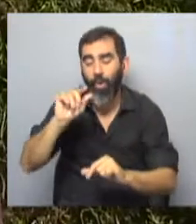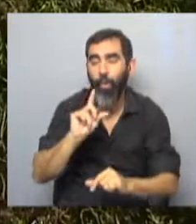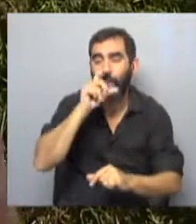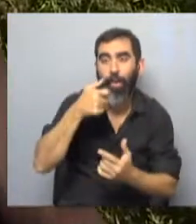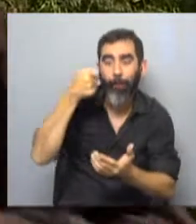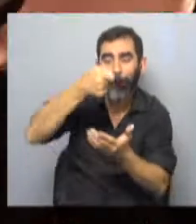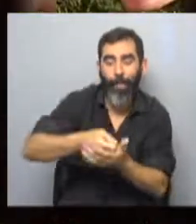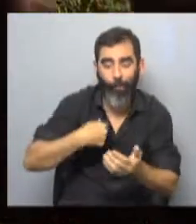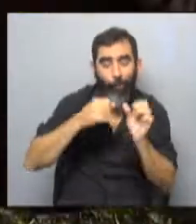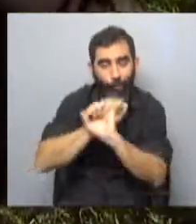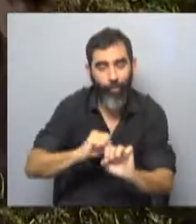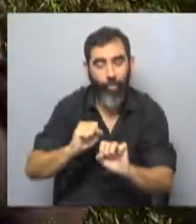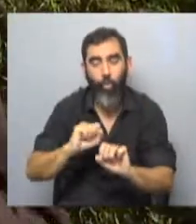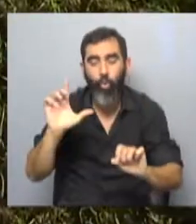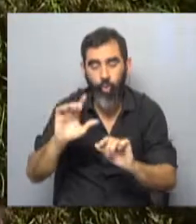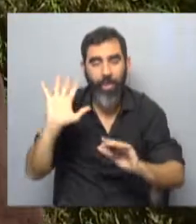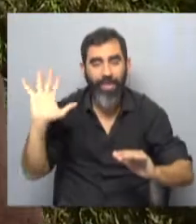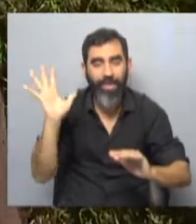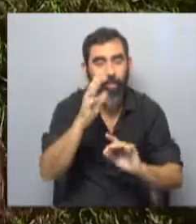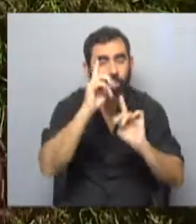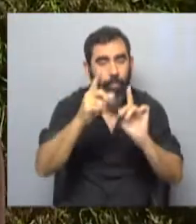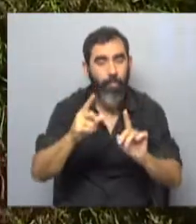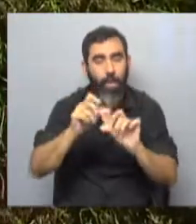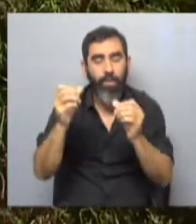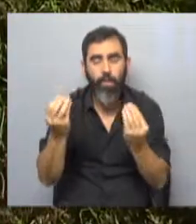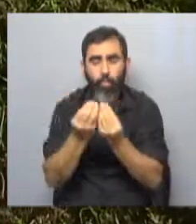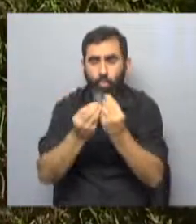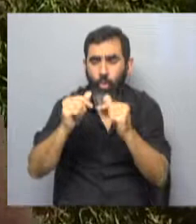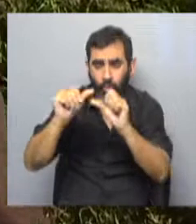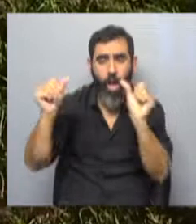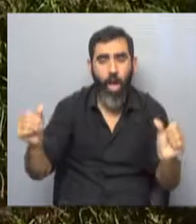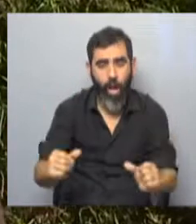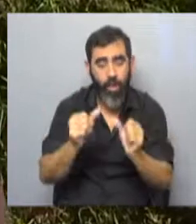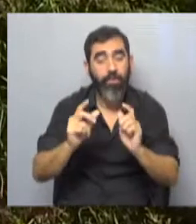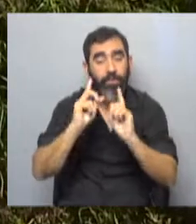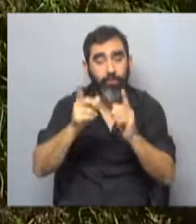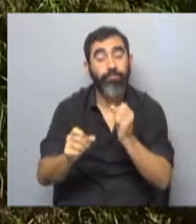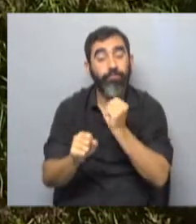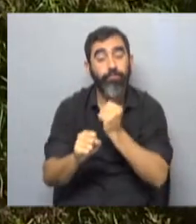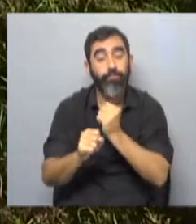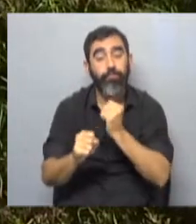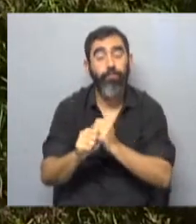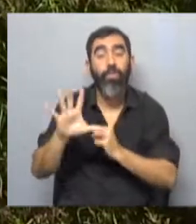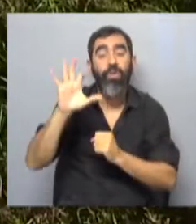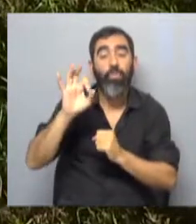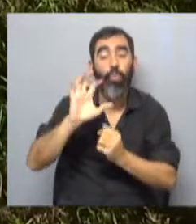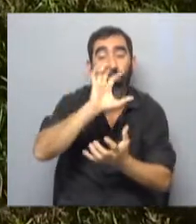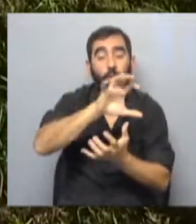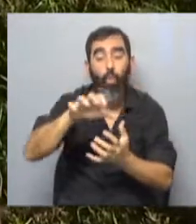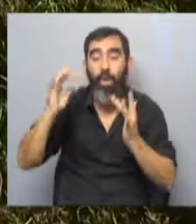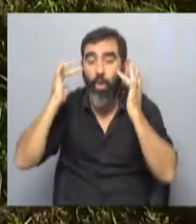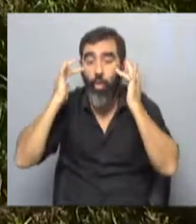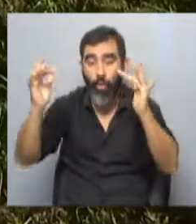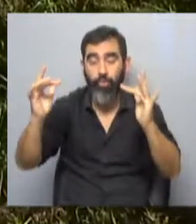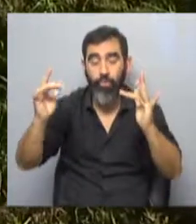puedan pagarla sino que llegar a aquellos rincones del país donde se están haciendo un montón de cosas estamos trabajando como decía con más de 50 centros educativos